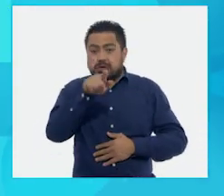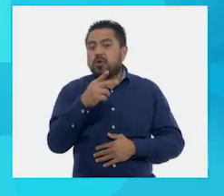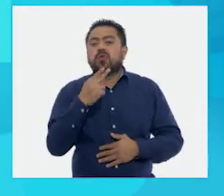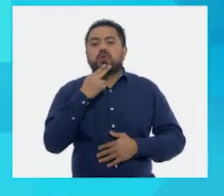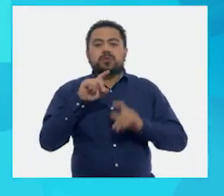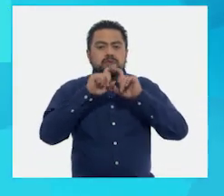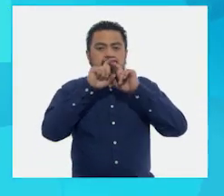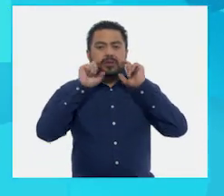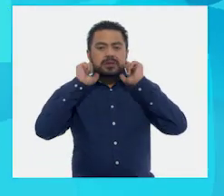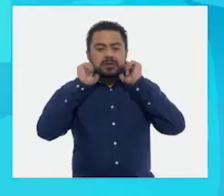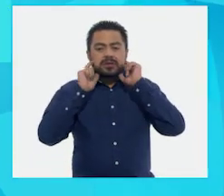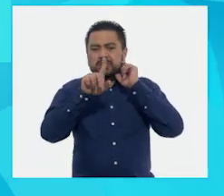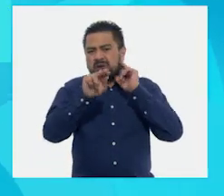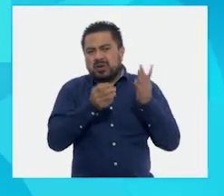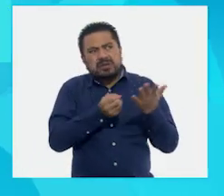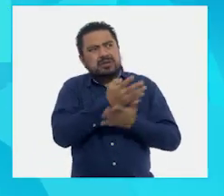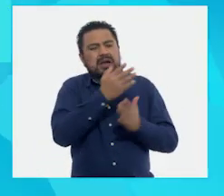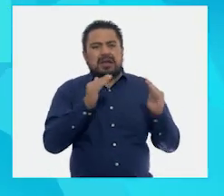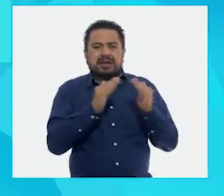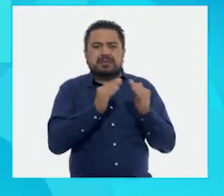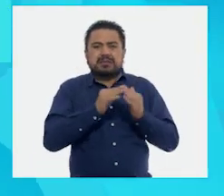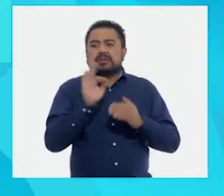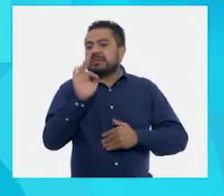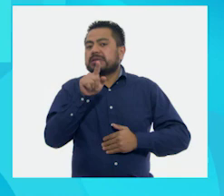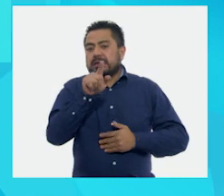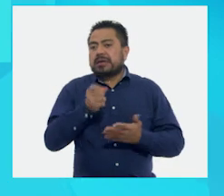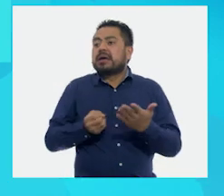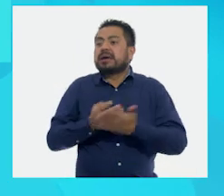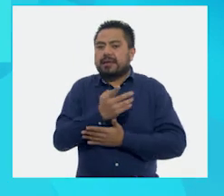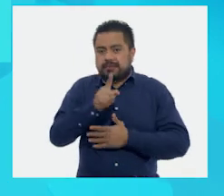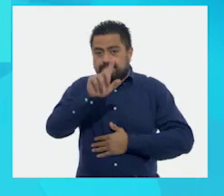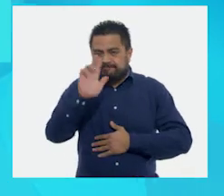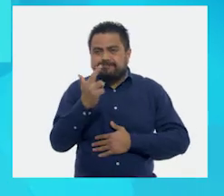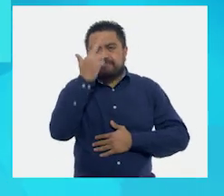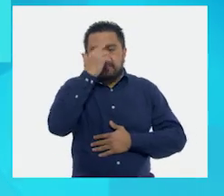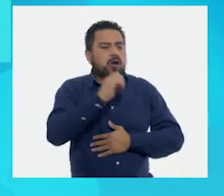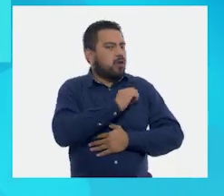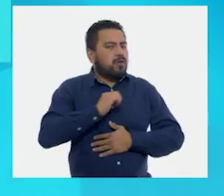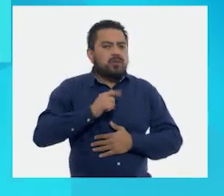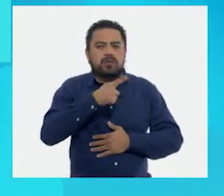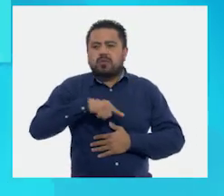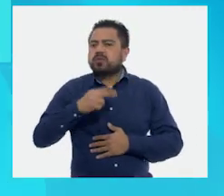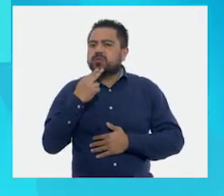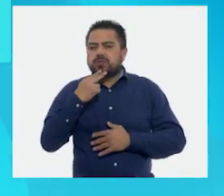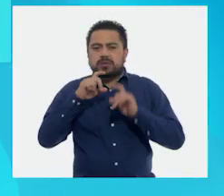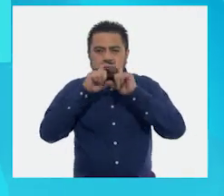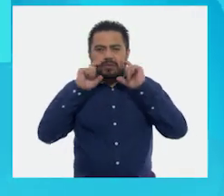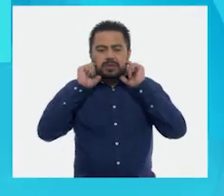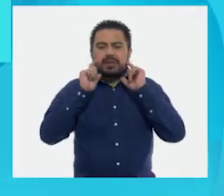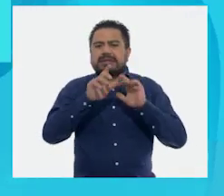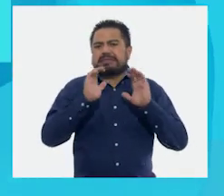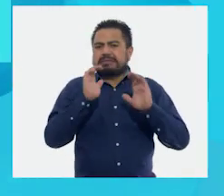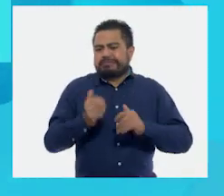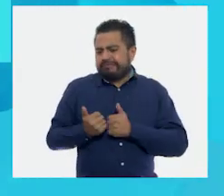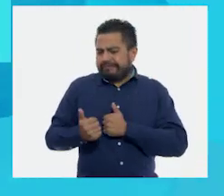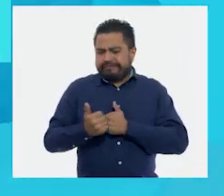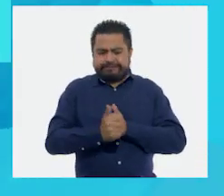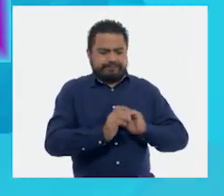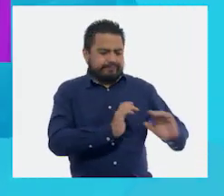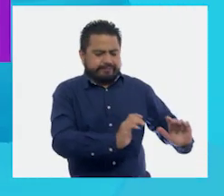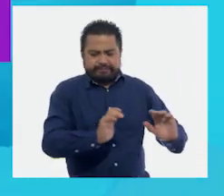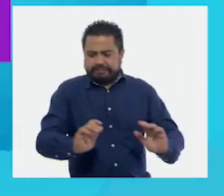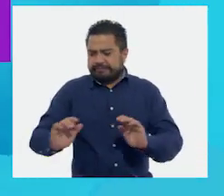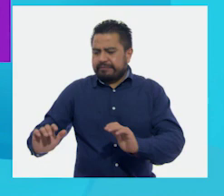Utiliza cubrebocas. No salgas de casa y si tienes que hacerlo, recuerda que es obligatorio utilizarlo. Mantén la sana